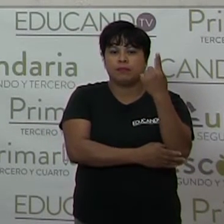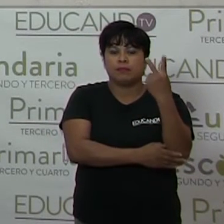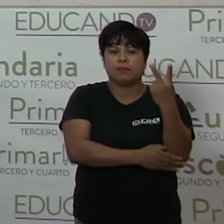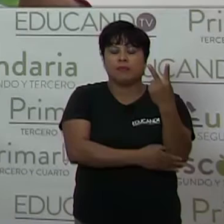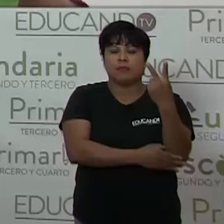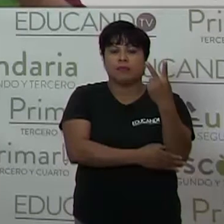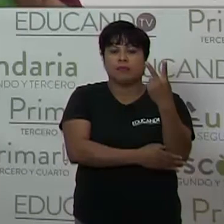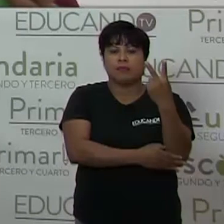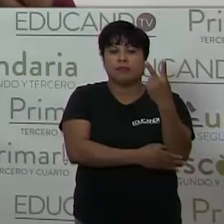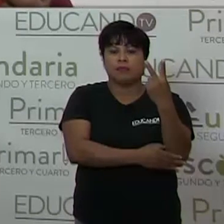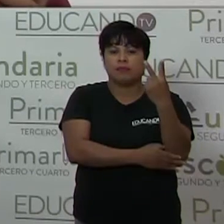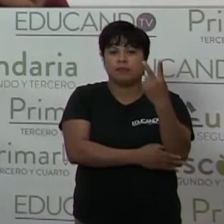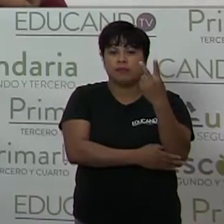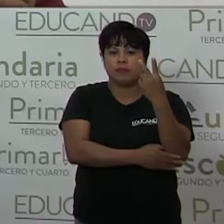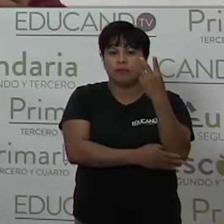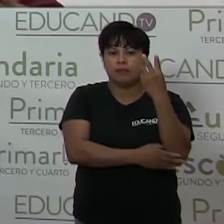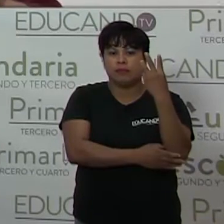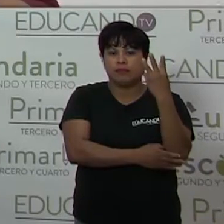2